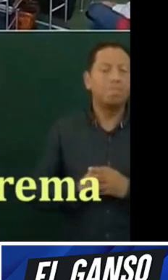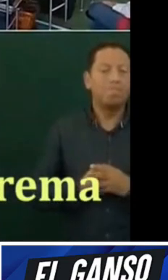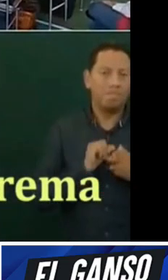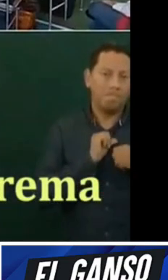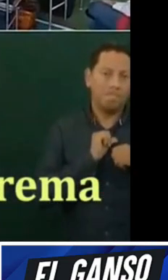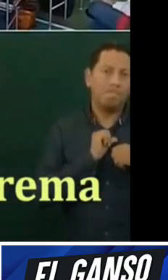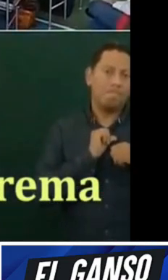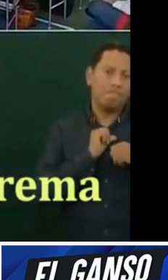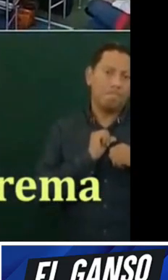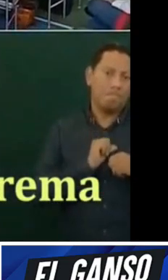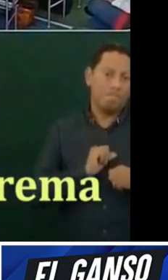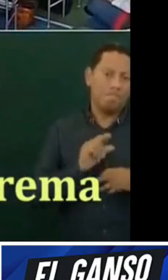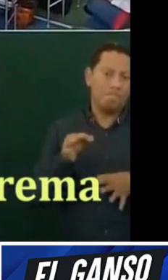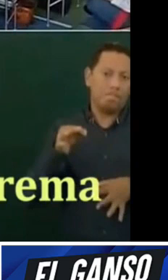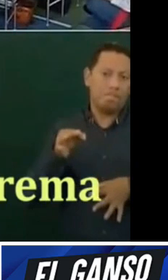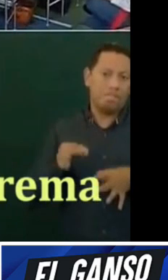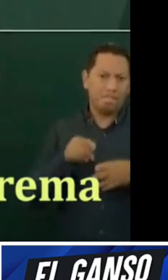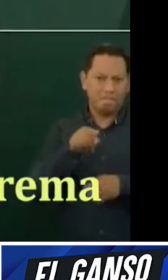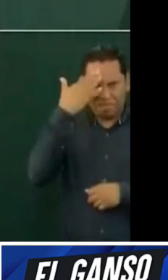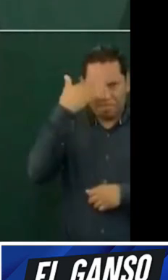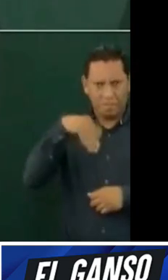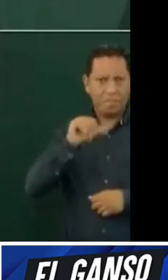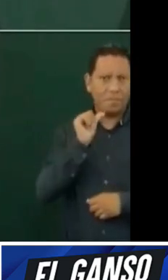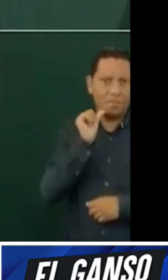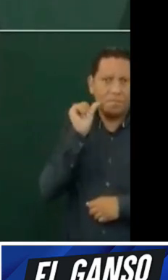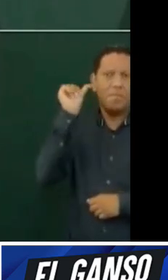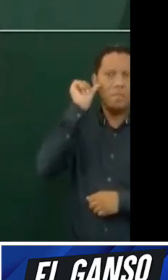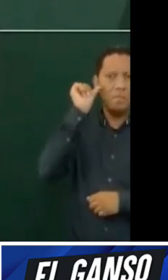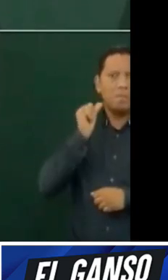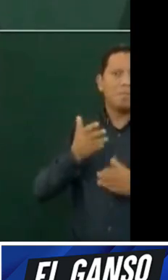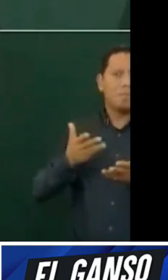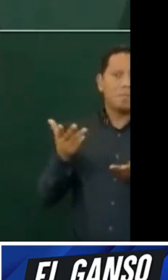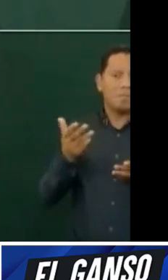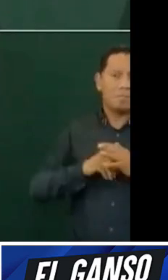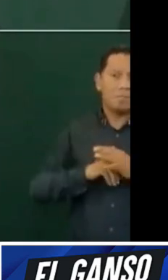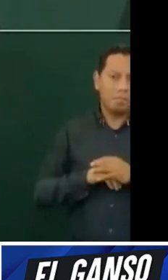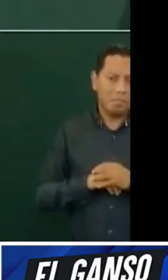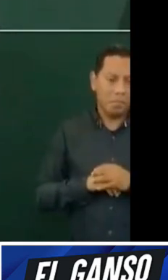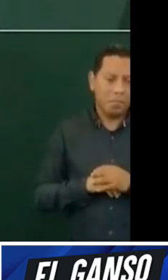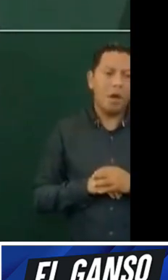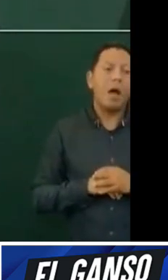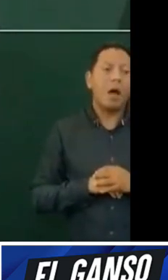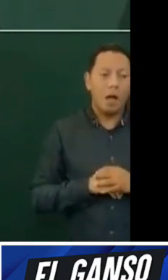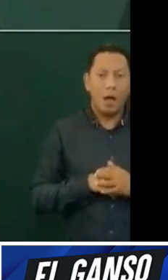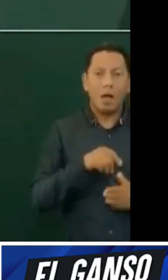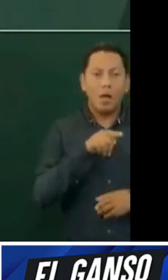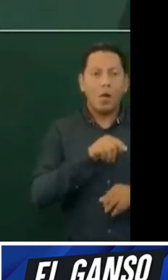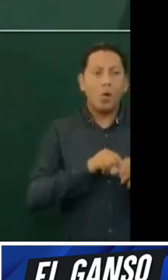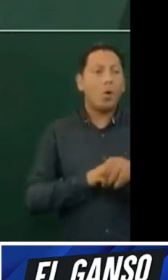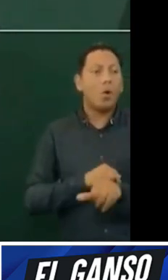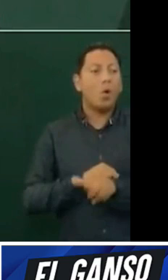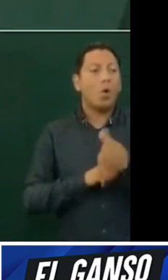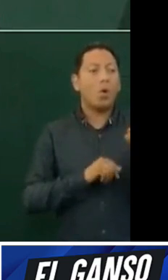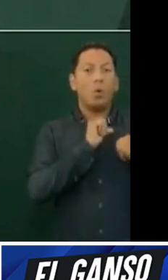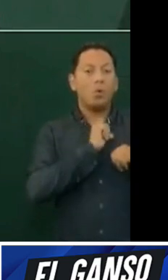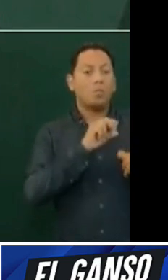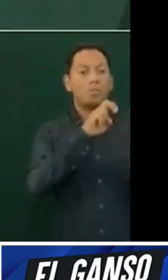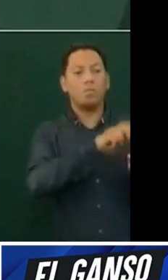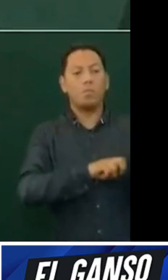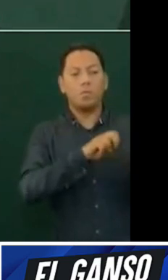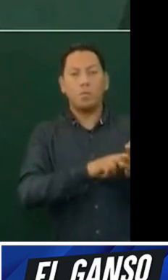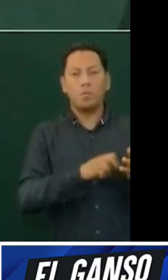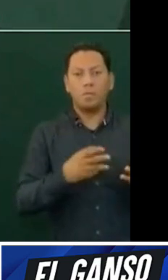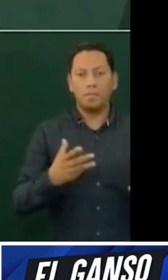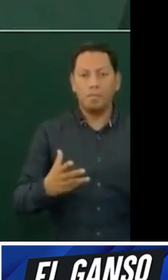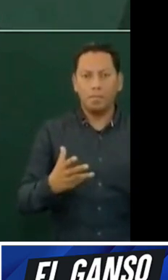Lo que hicieron ayer, pues fue corregirle la plana a otro poder.